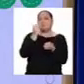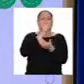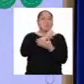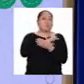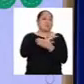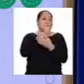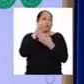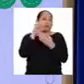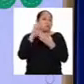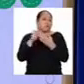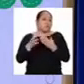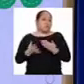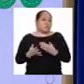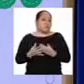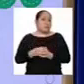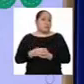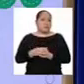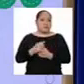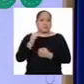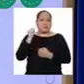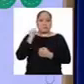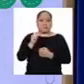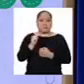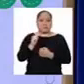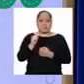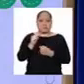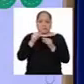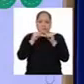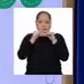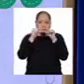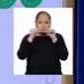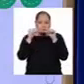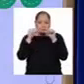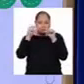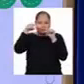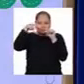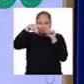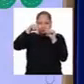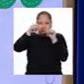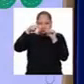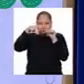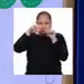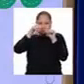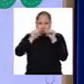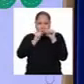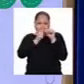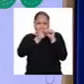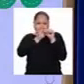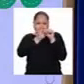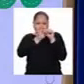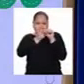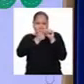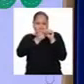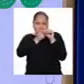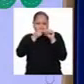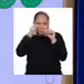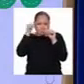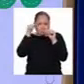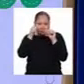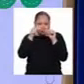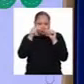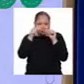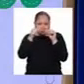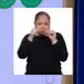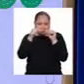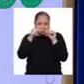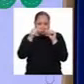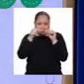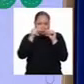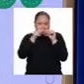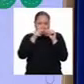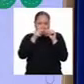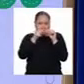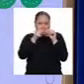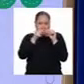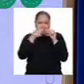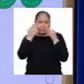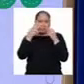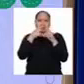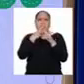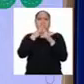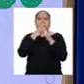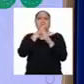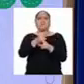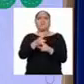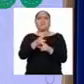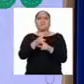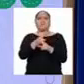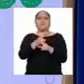soy, este nano dispositivo ultra secreto de última generación, tengo los resultados de